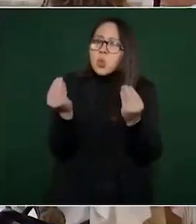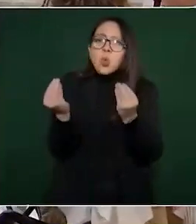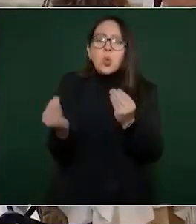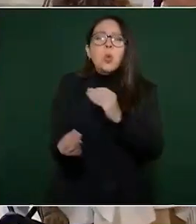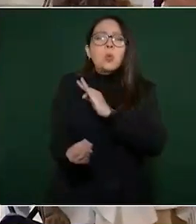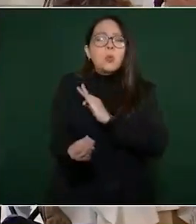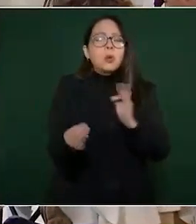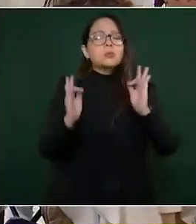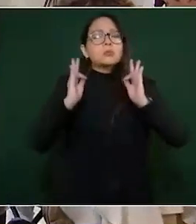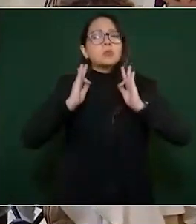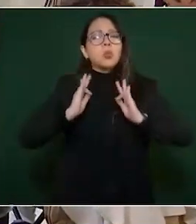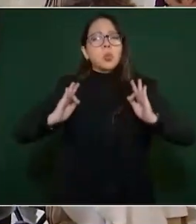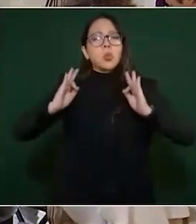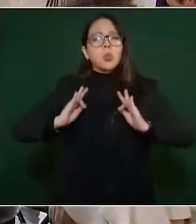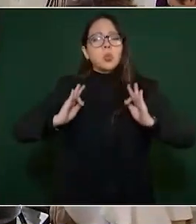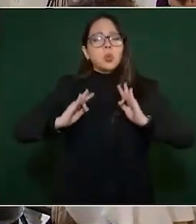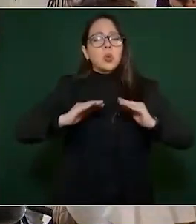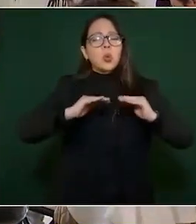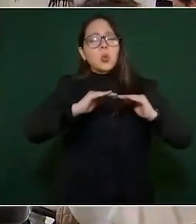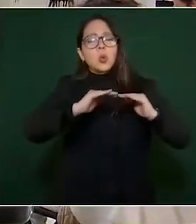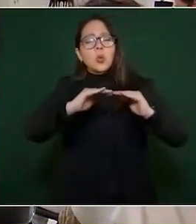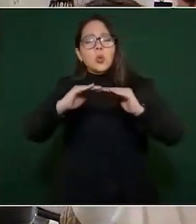gobernabilidad, estabilidad política.